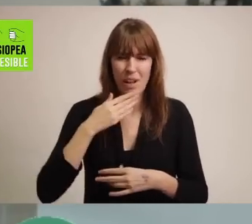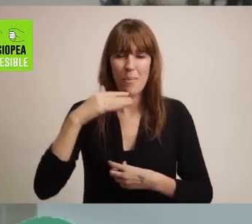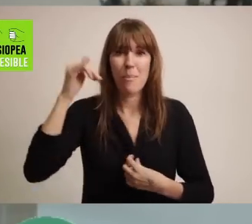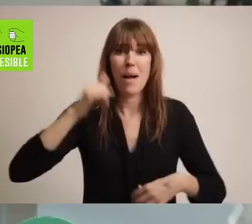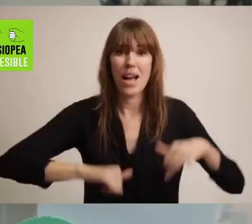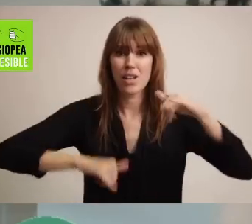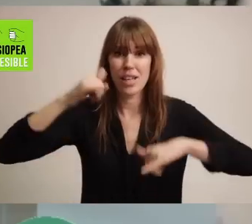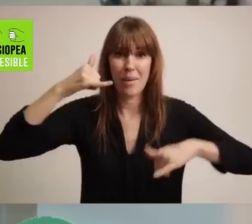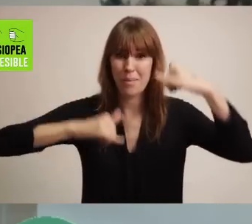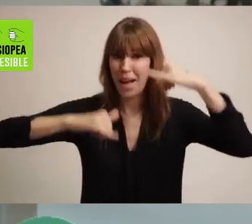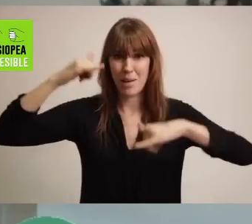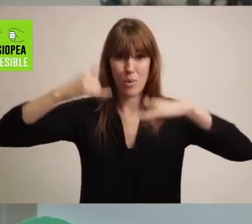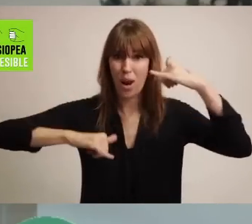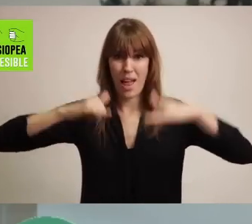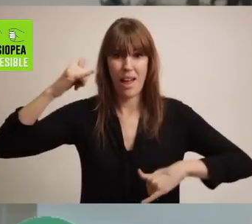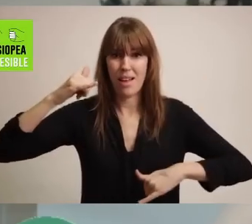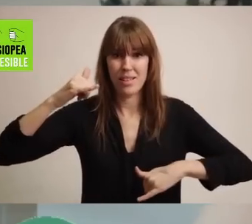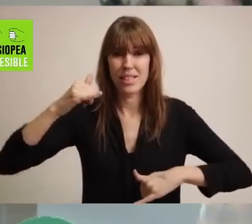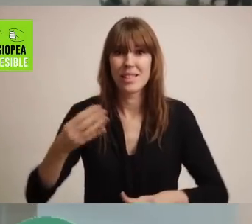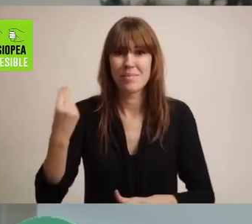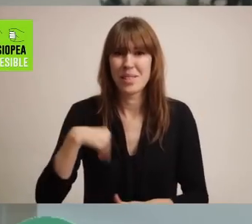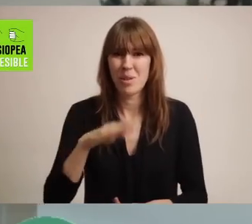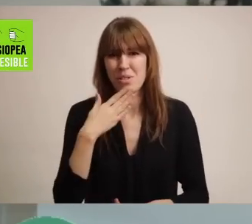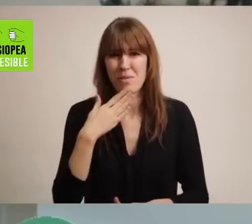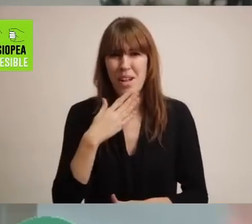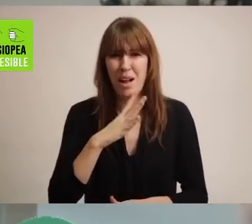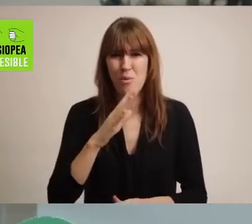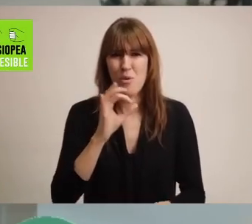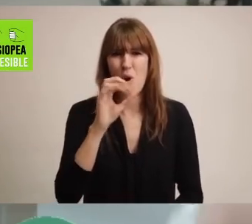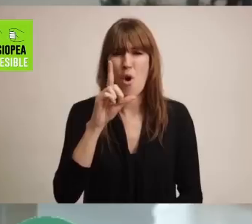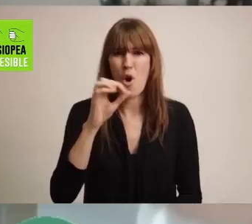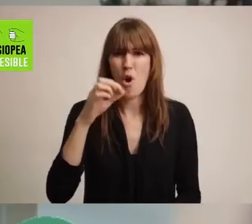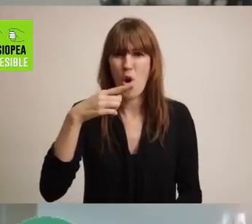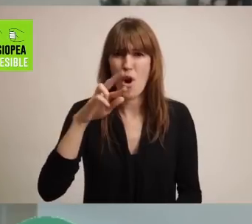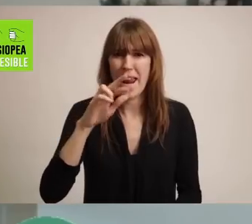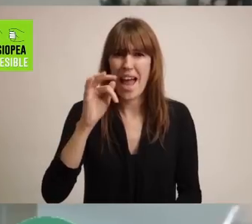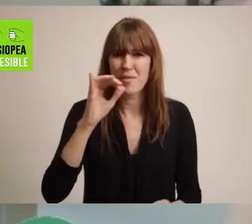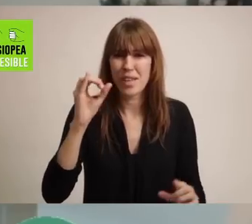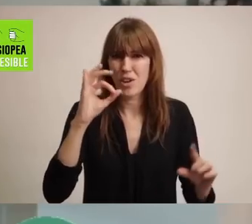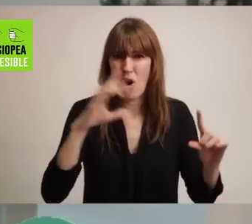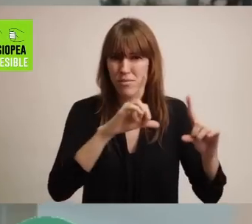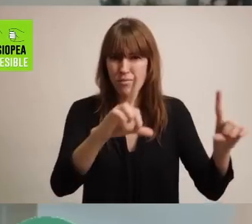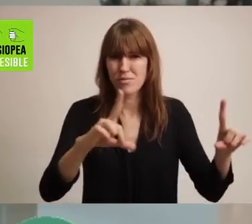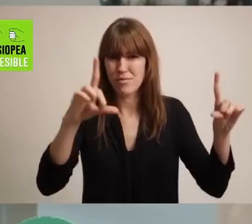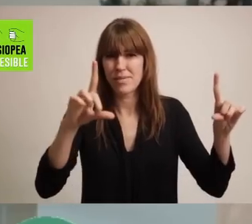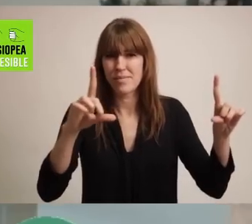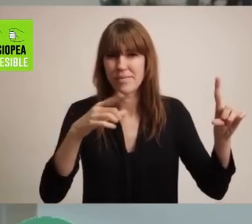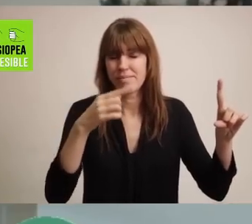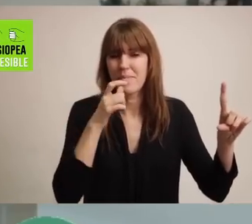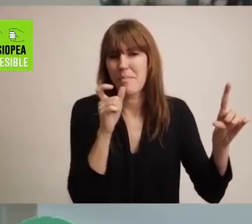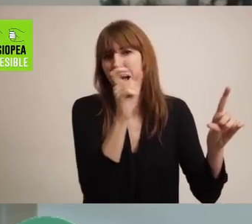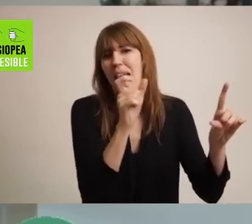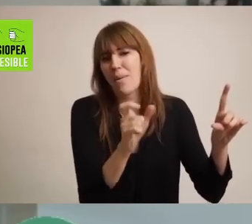manipulada por una especie de matriz holográfica de no sé qué, por ponerle palabras que ahora están de